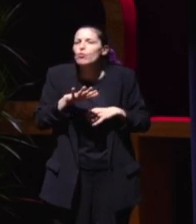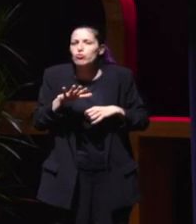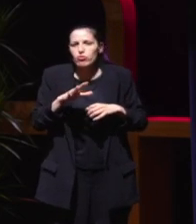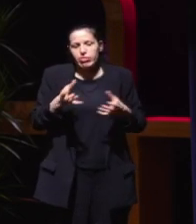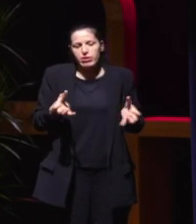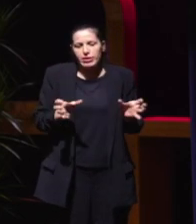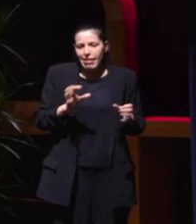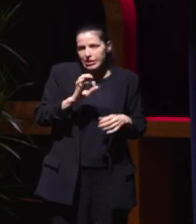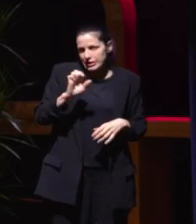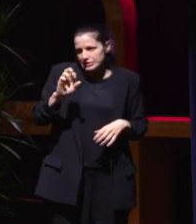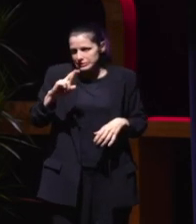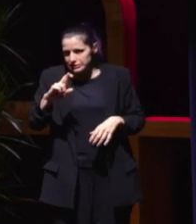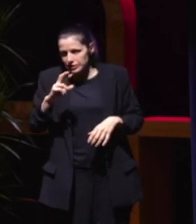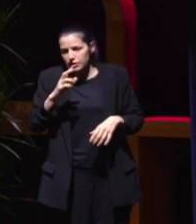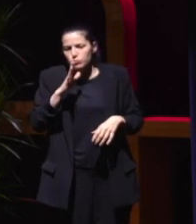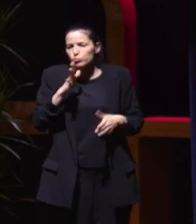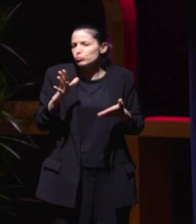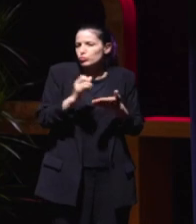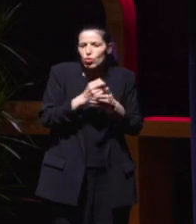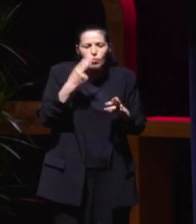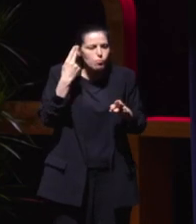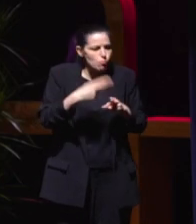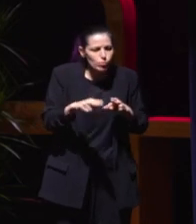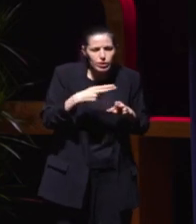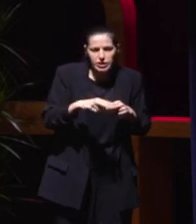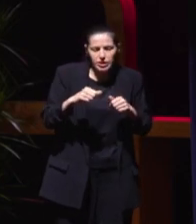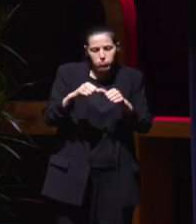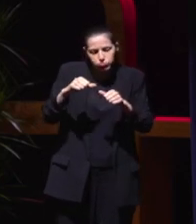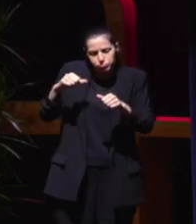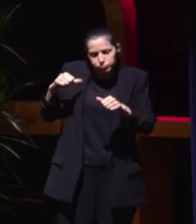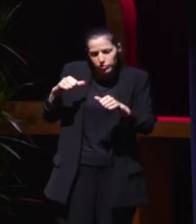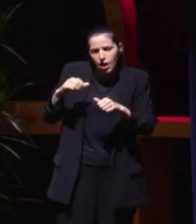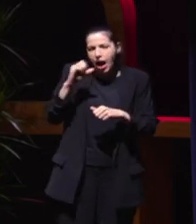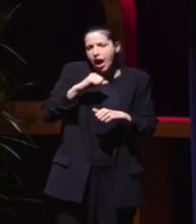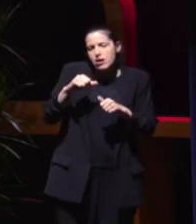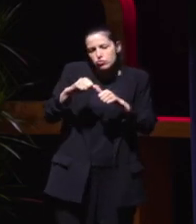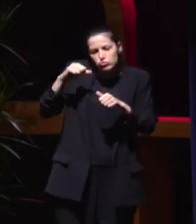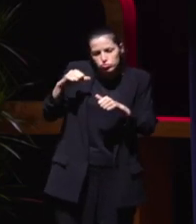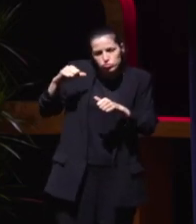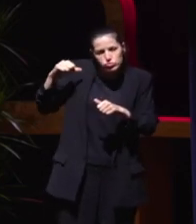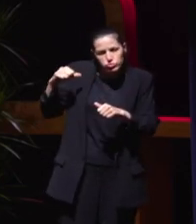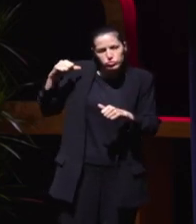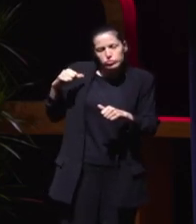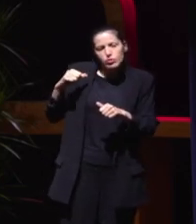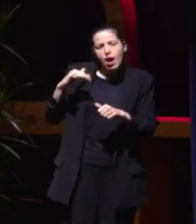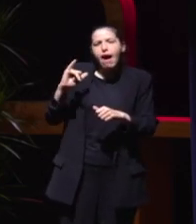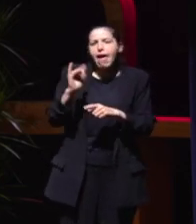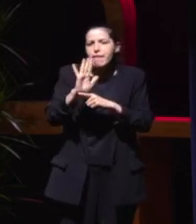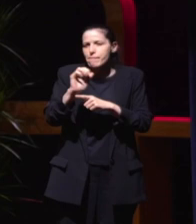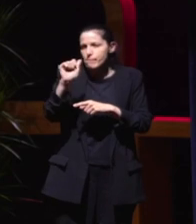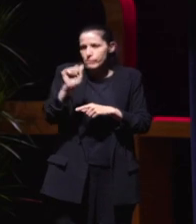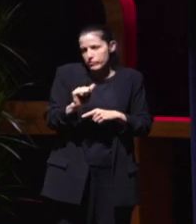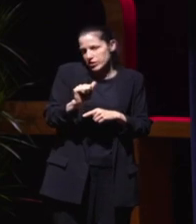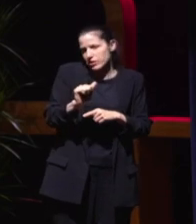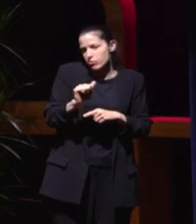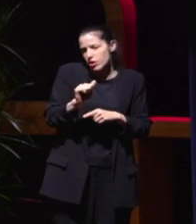eso es una una lección muy importante en los últimos años las películas han tenido esa lectura política que Que bueno que